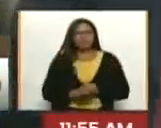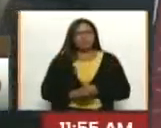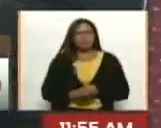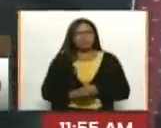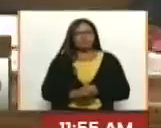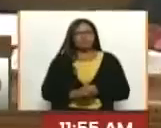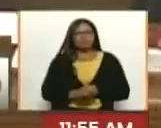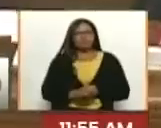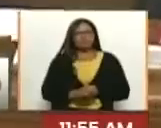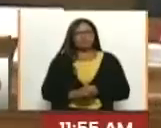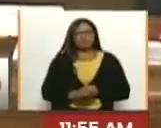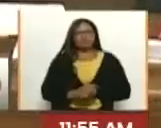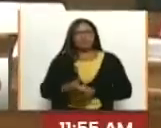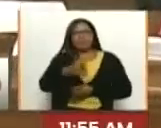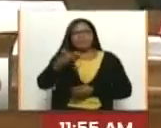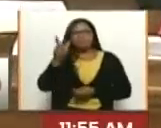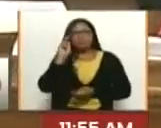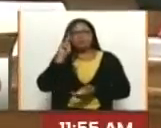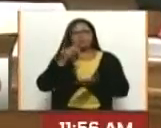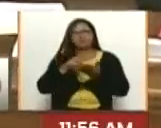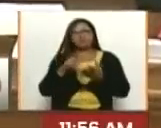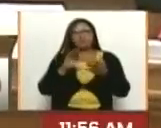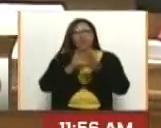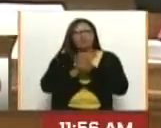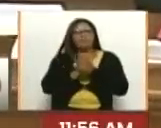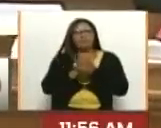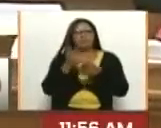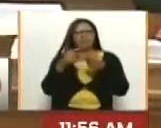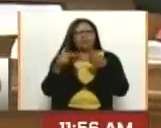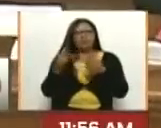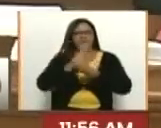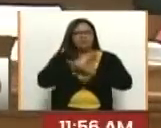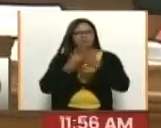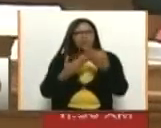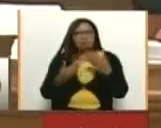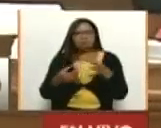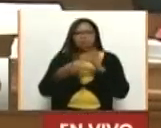los presentes, compañeros de los distintos poderes,